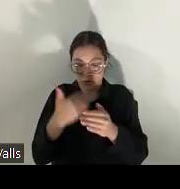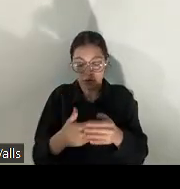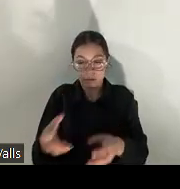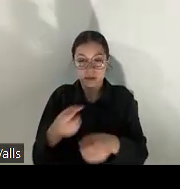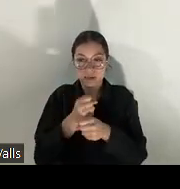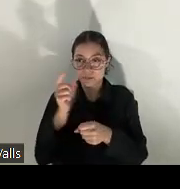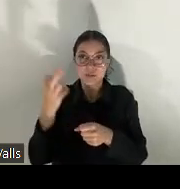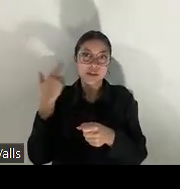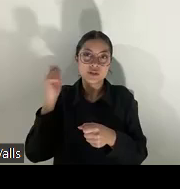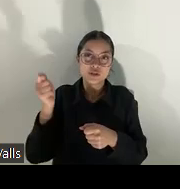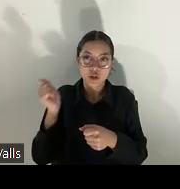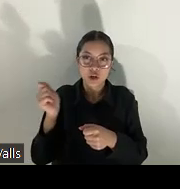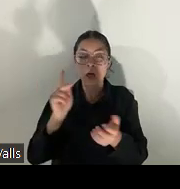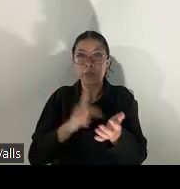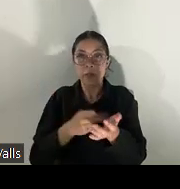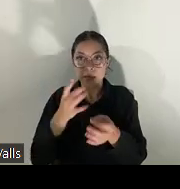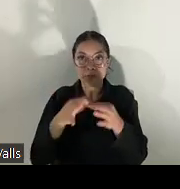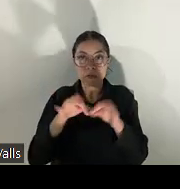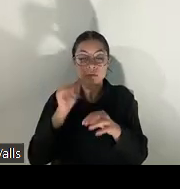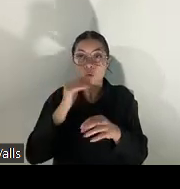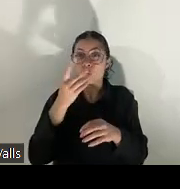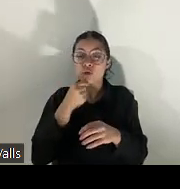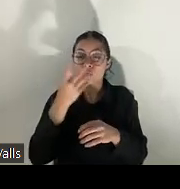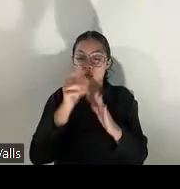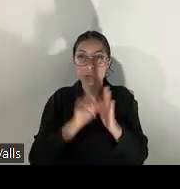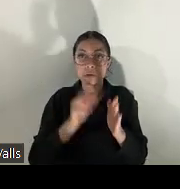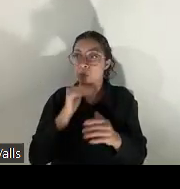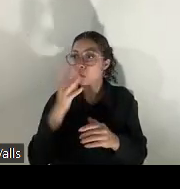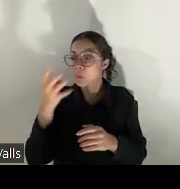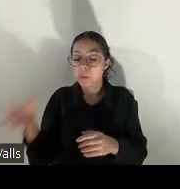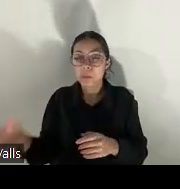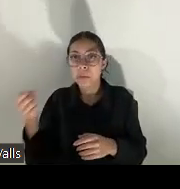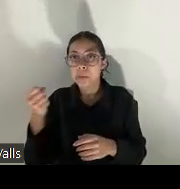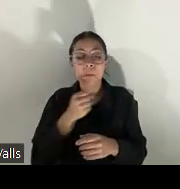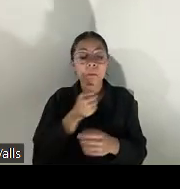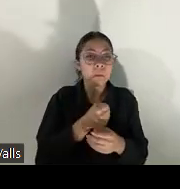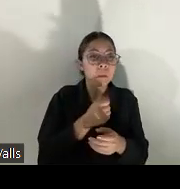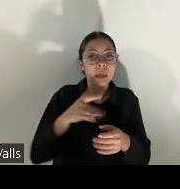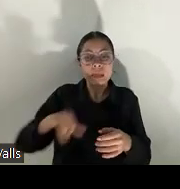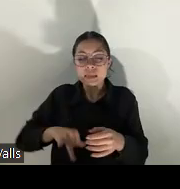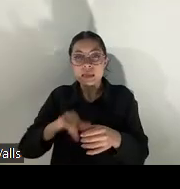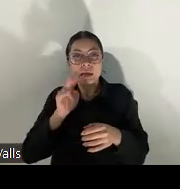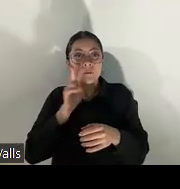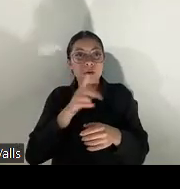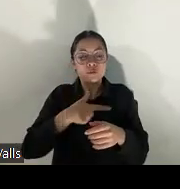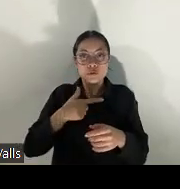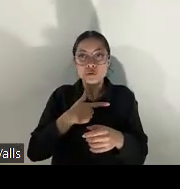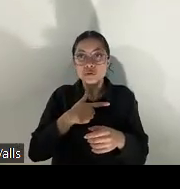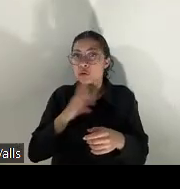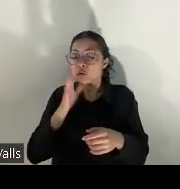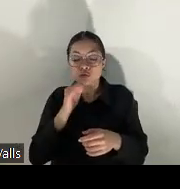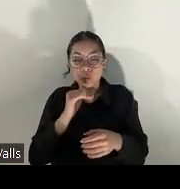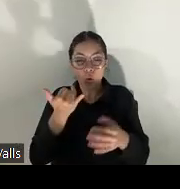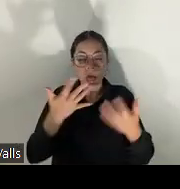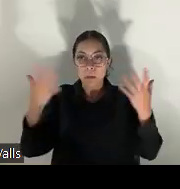nuestra gran aliada. Un niño que a los 4 meses no es capaz de interesarse en la sonaja y de llevar su mano a la línea media para